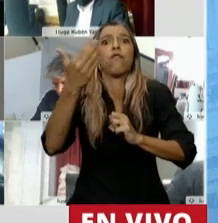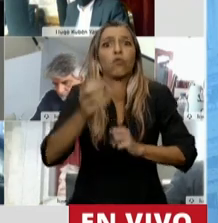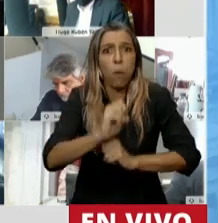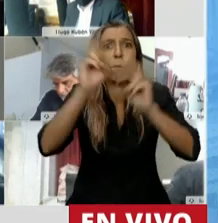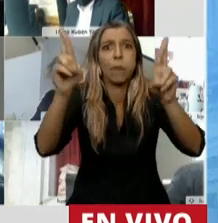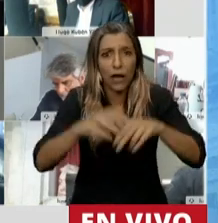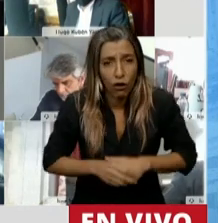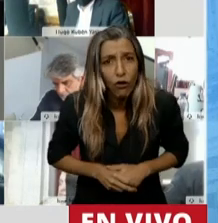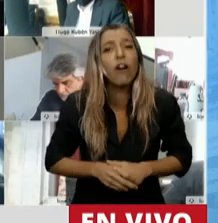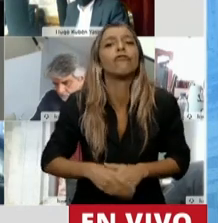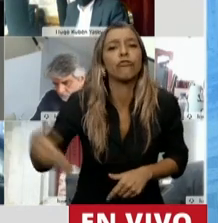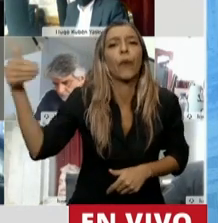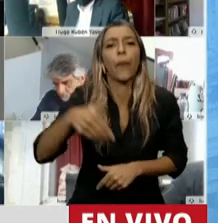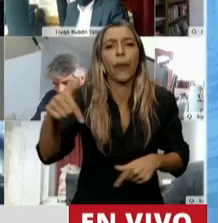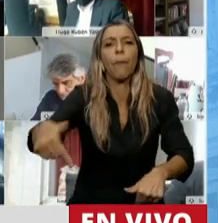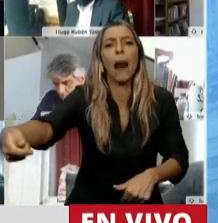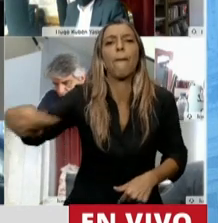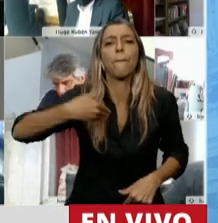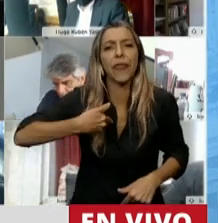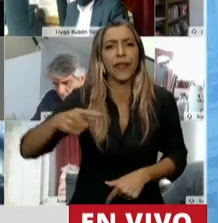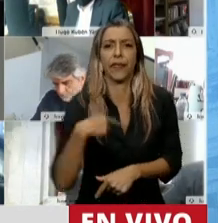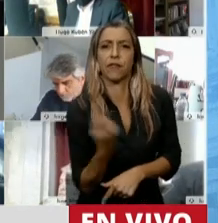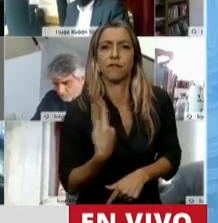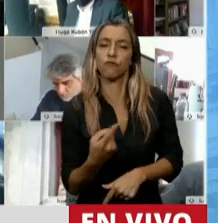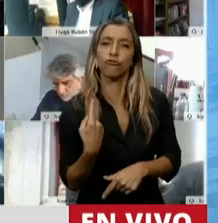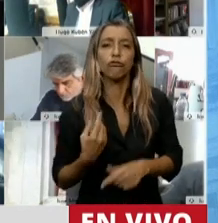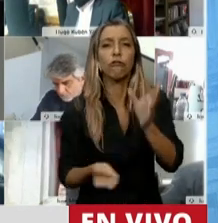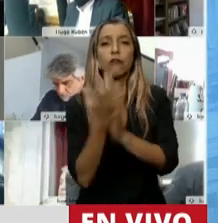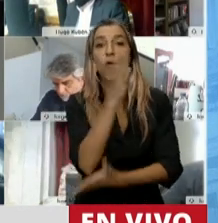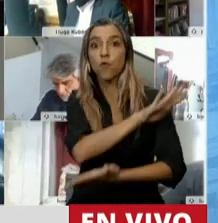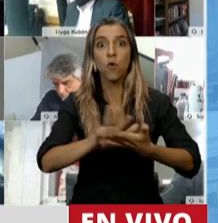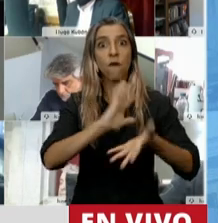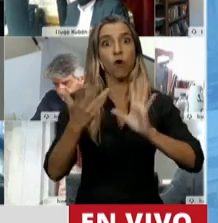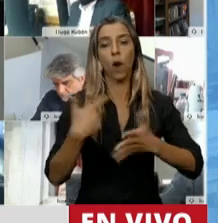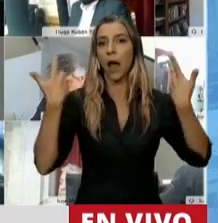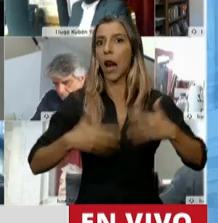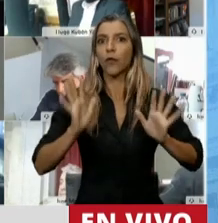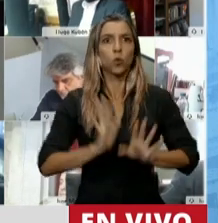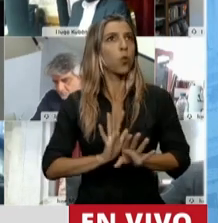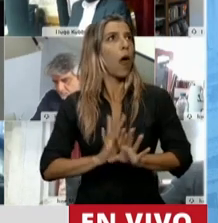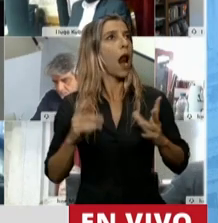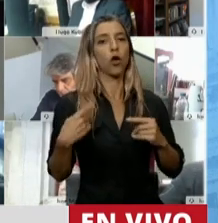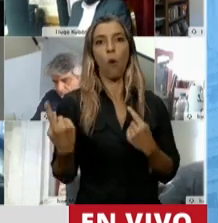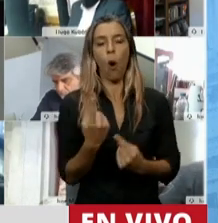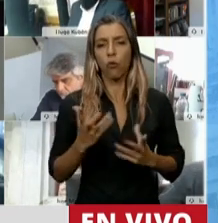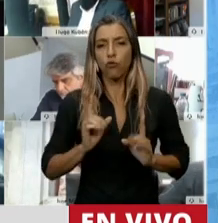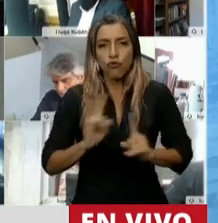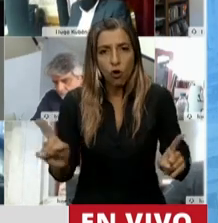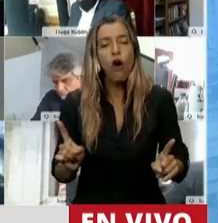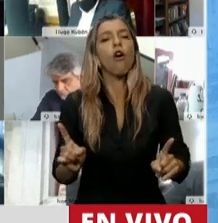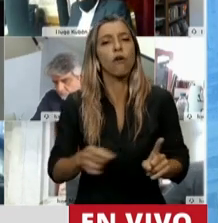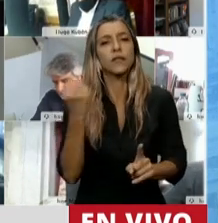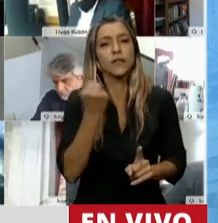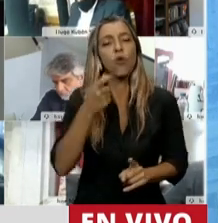a nosotros a exigirnos, no que construyamos una nueva normalidad. A mí me gusta traer una frase de una